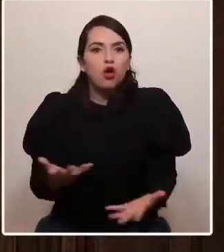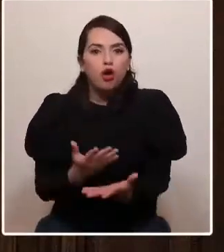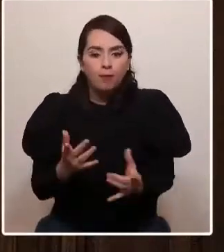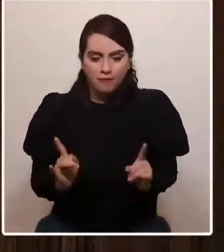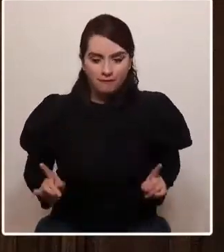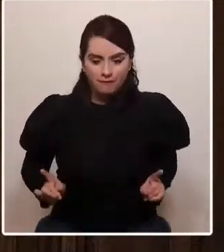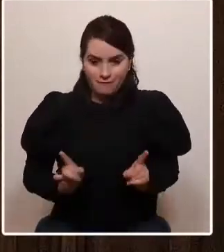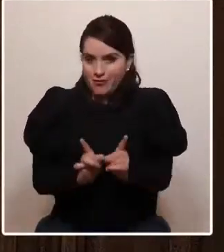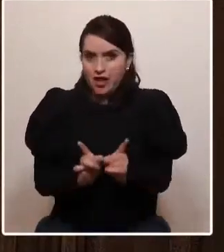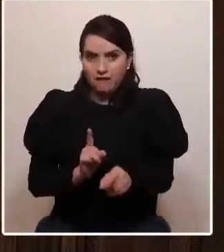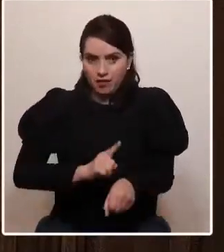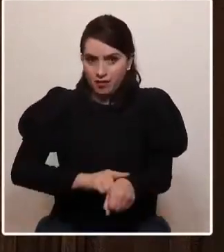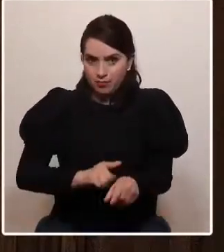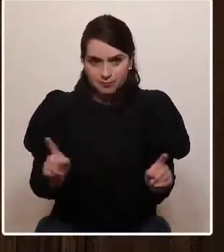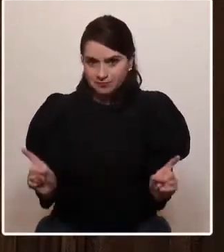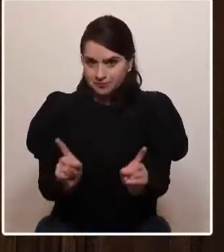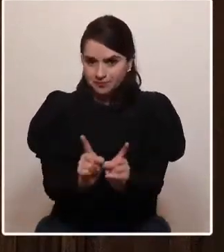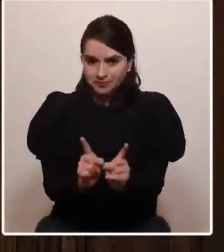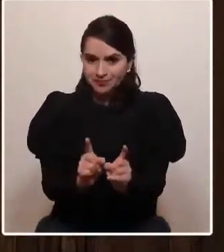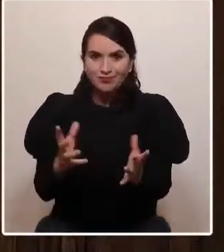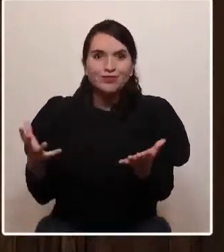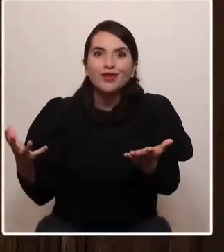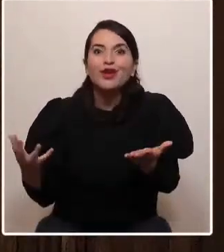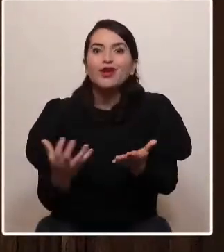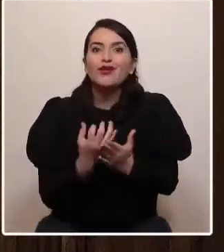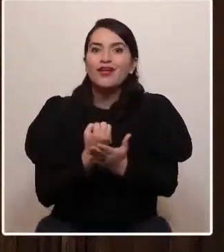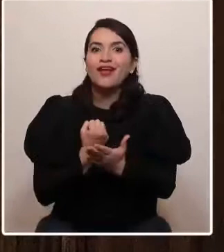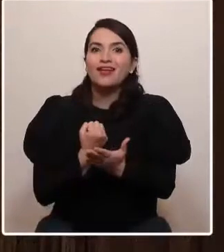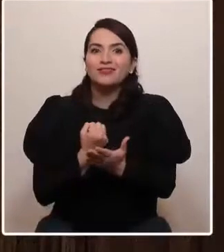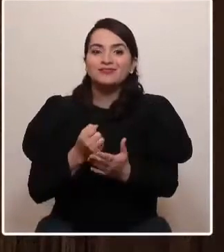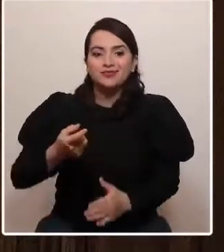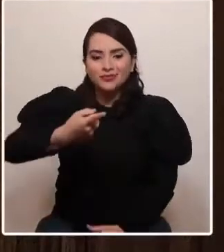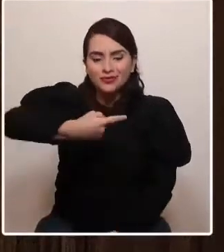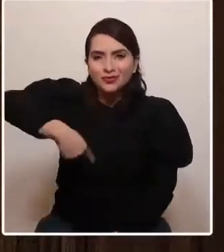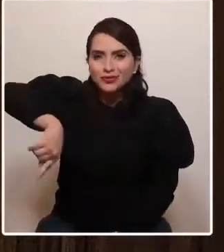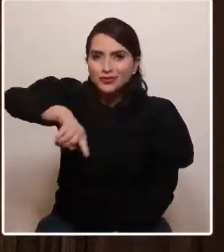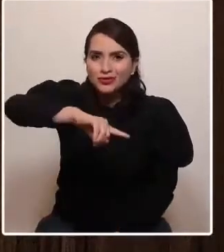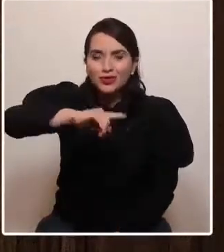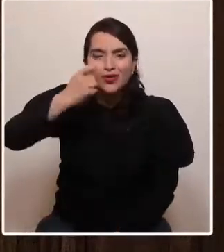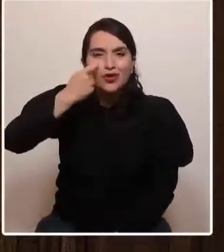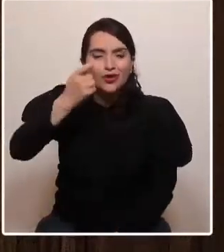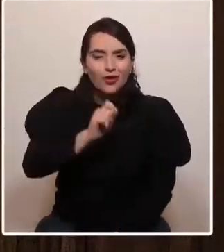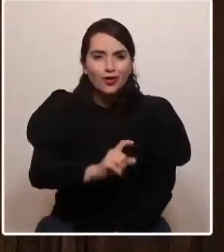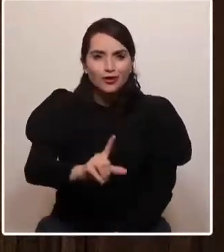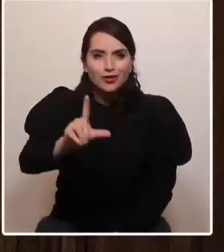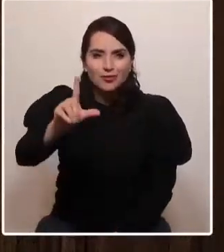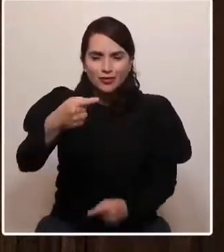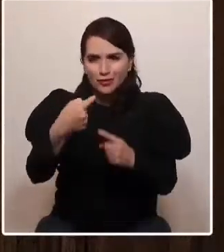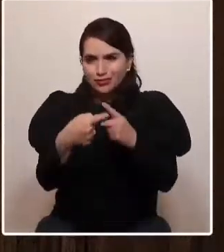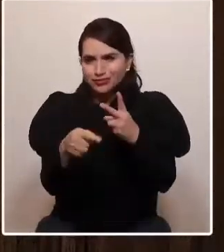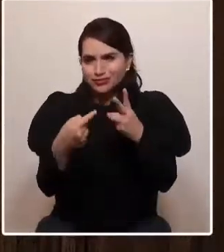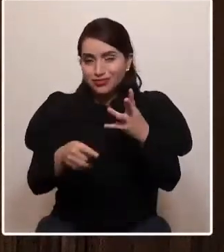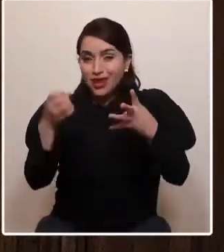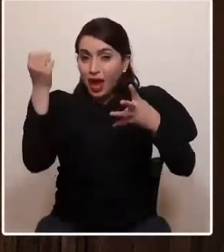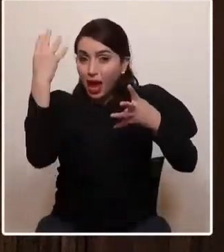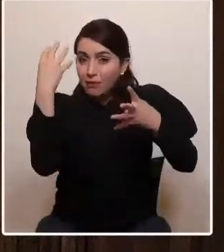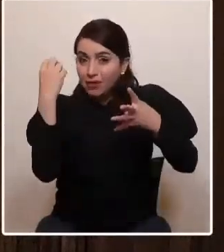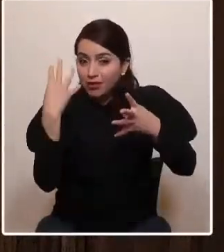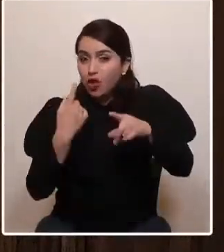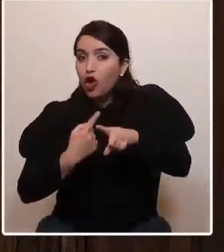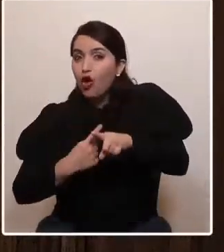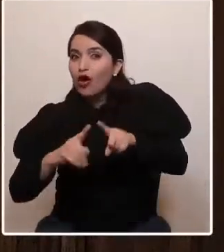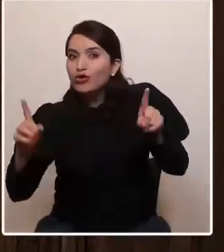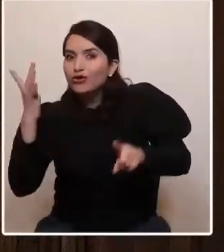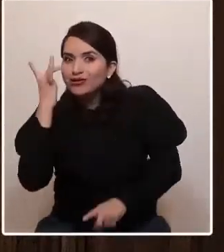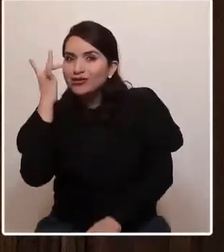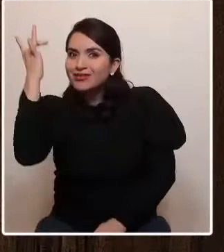lapso de tiempo, hemos logrado ampliar nuestra concepción del conocimiento, aprendiendo de otros tipos de